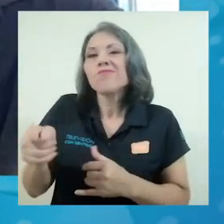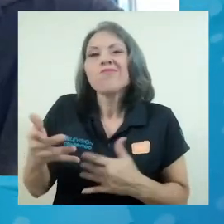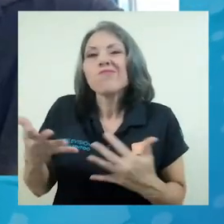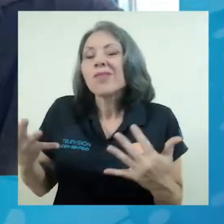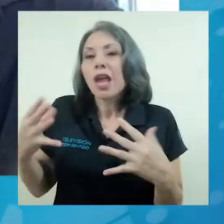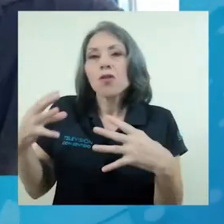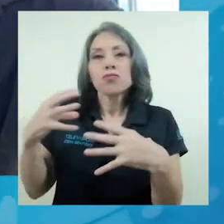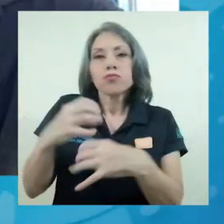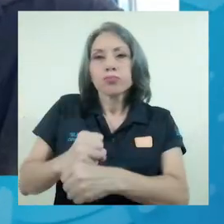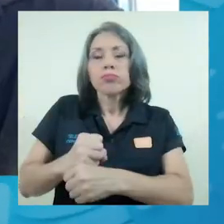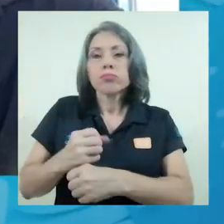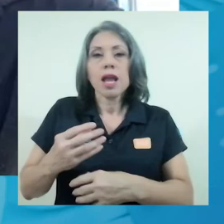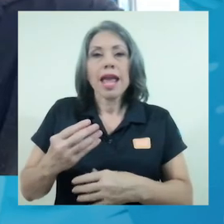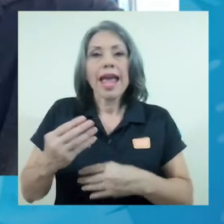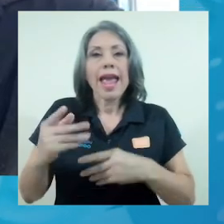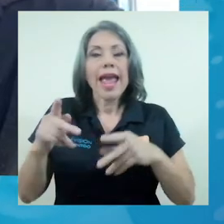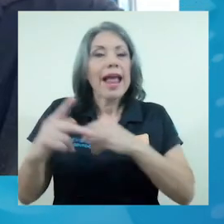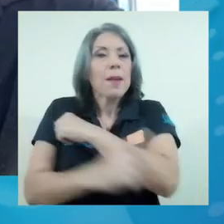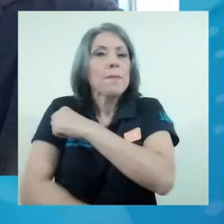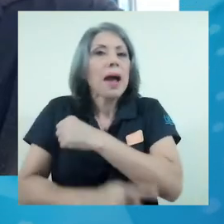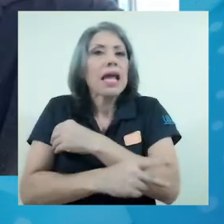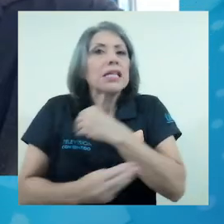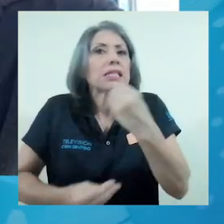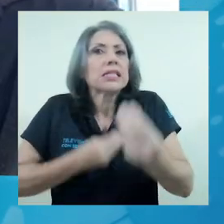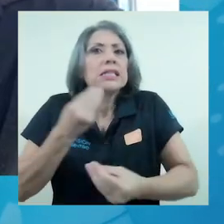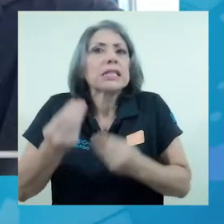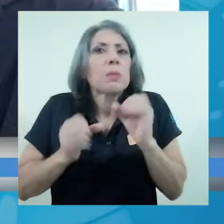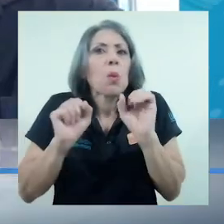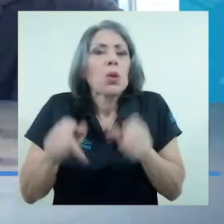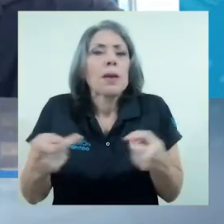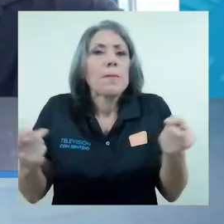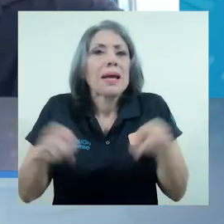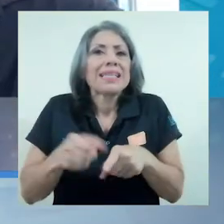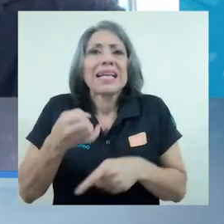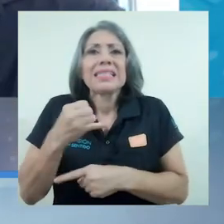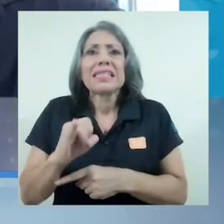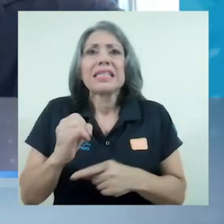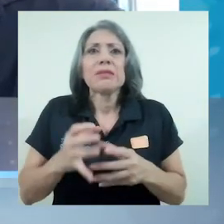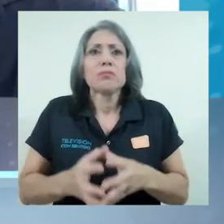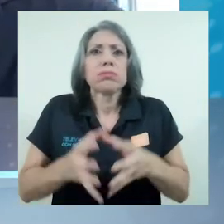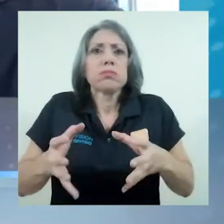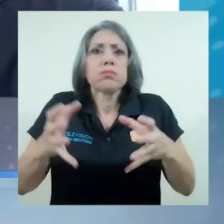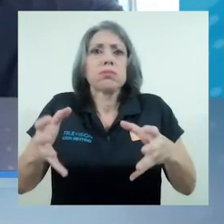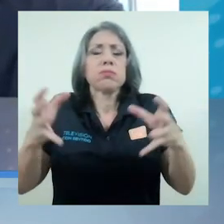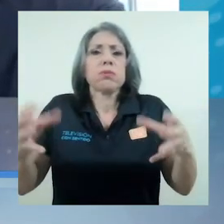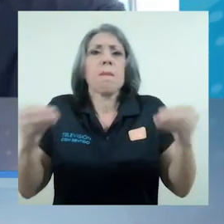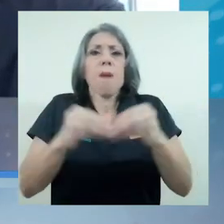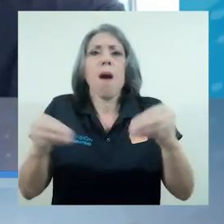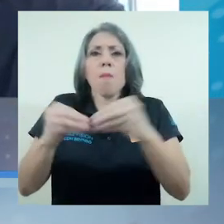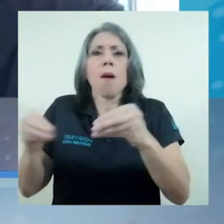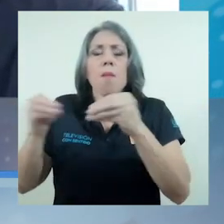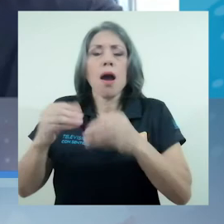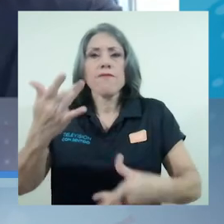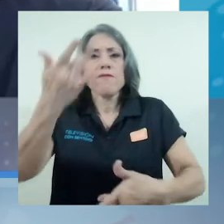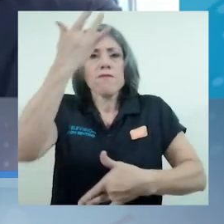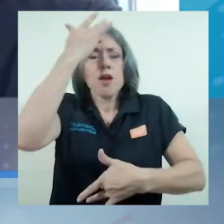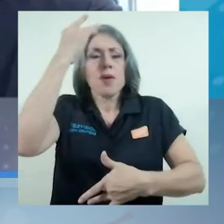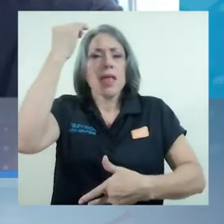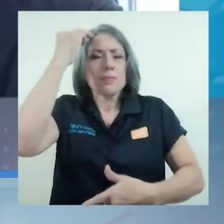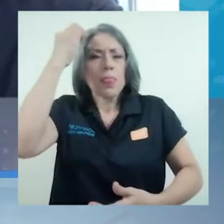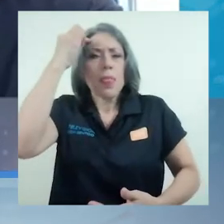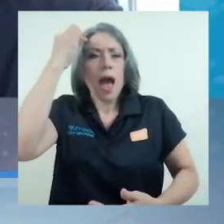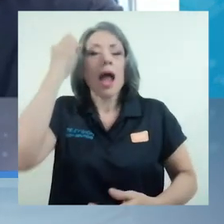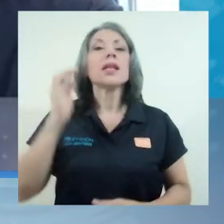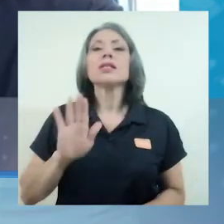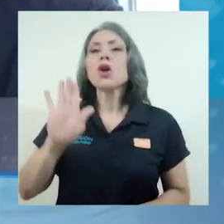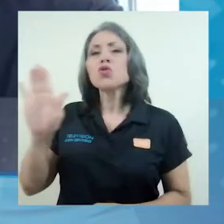ante un aumento importante enfermedades mentales en su reflexión final con respecto a este